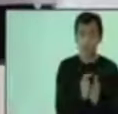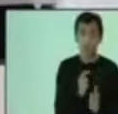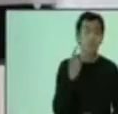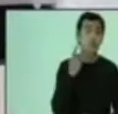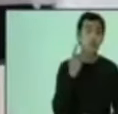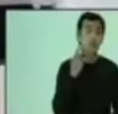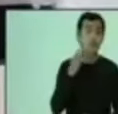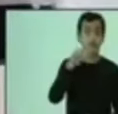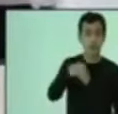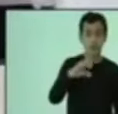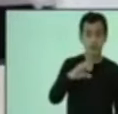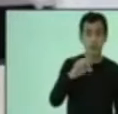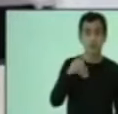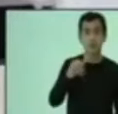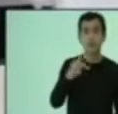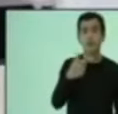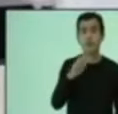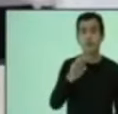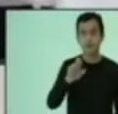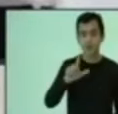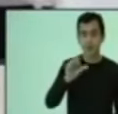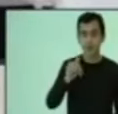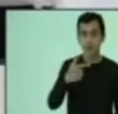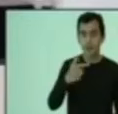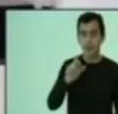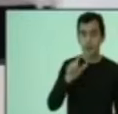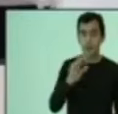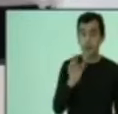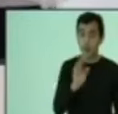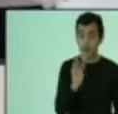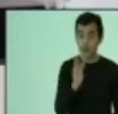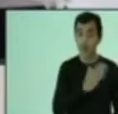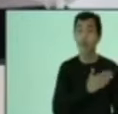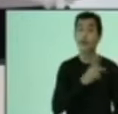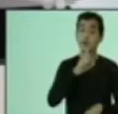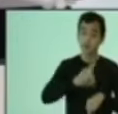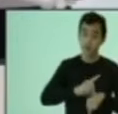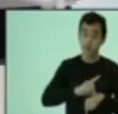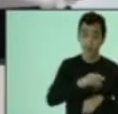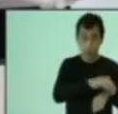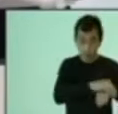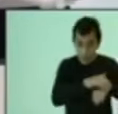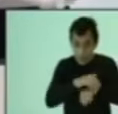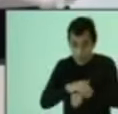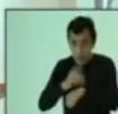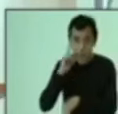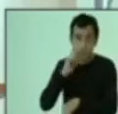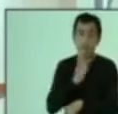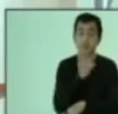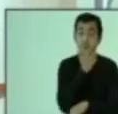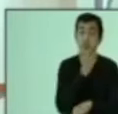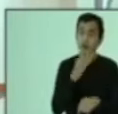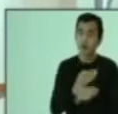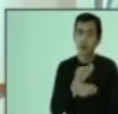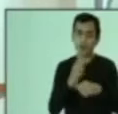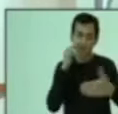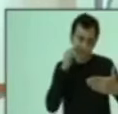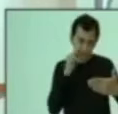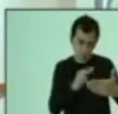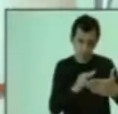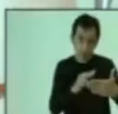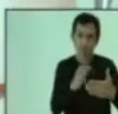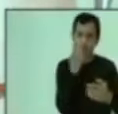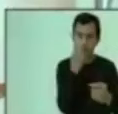Ángel Herrera Santiago. Adelante. Buenos días, amigos y amigas que hoy nos acompañan en